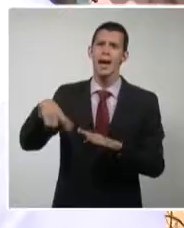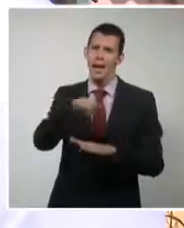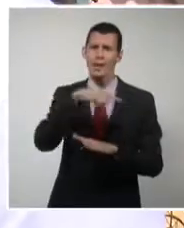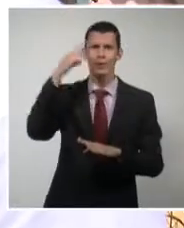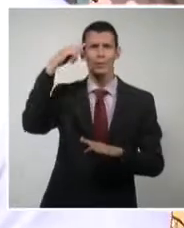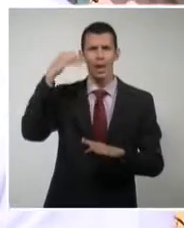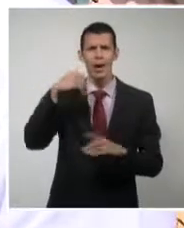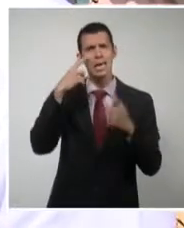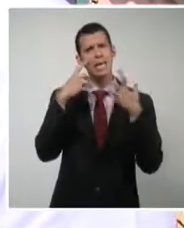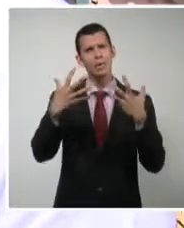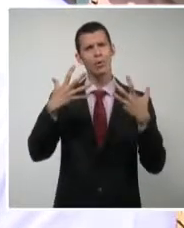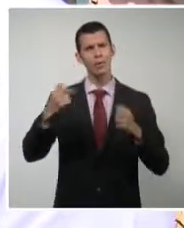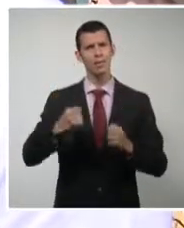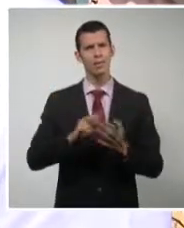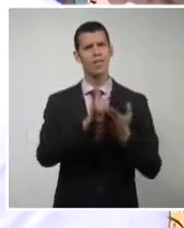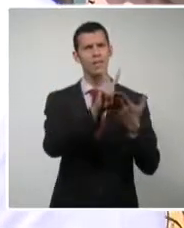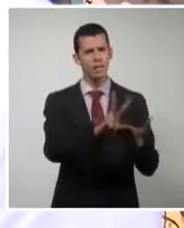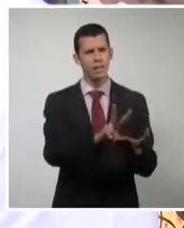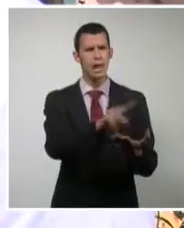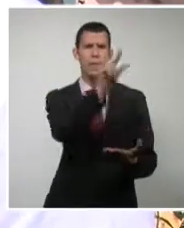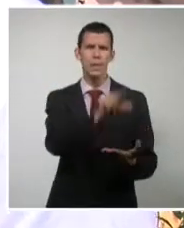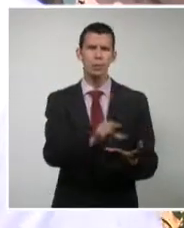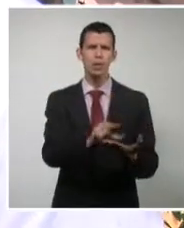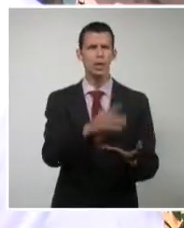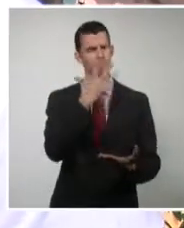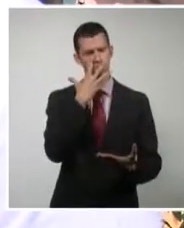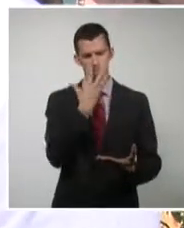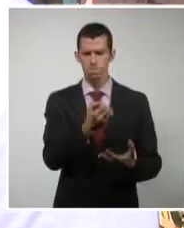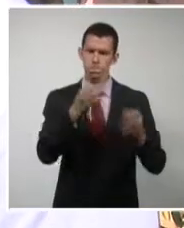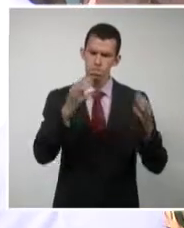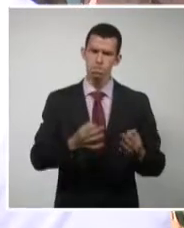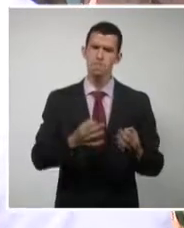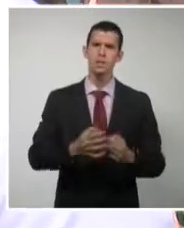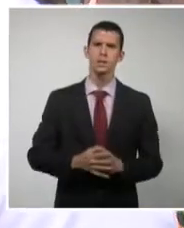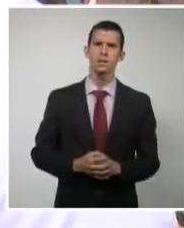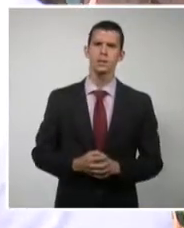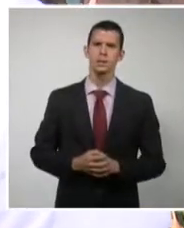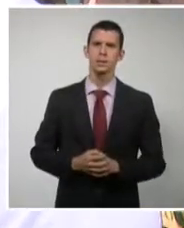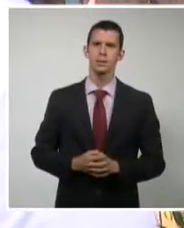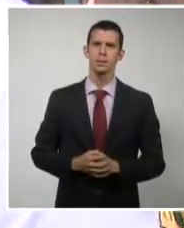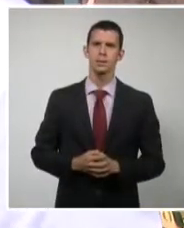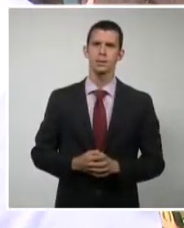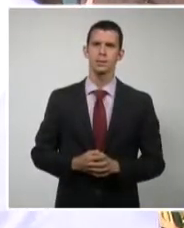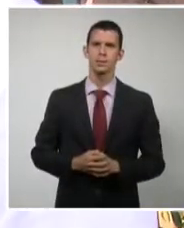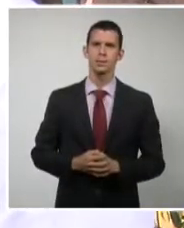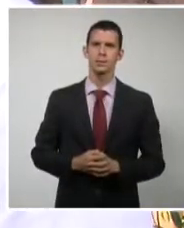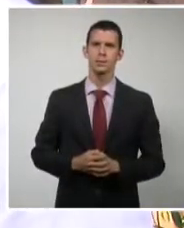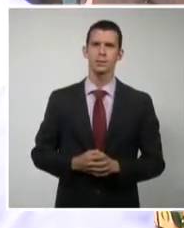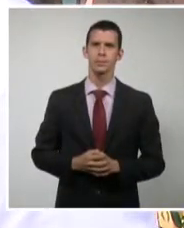como este. No hay nada que uno haya estudiado que te prepare en realidad para enfrentarte a lo que te encuentres aquí, pero